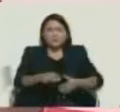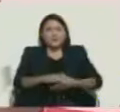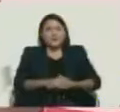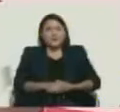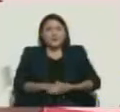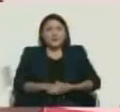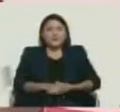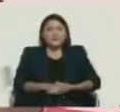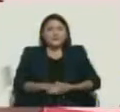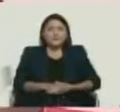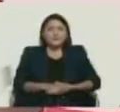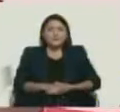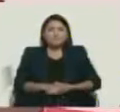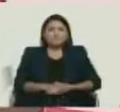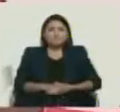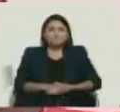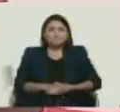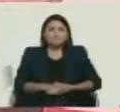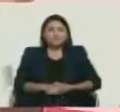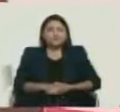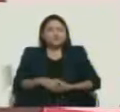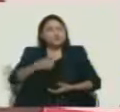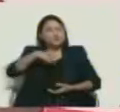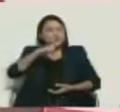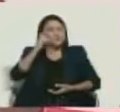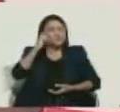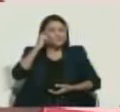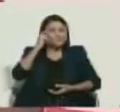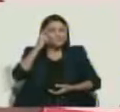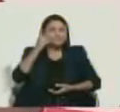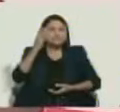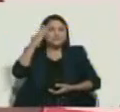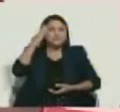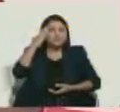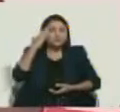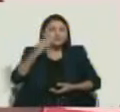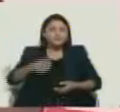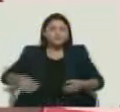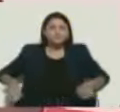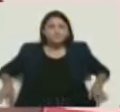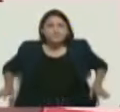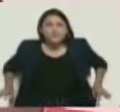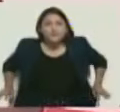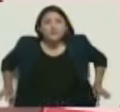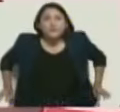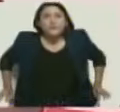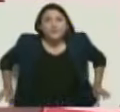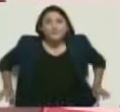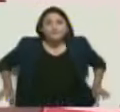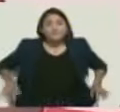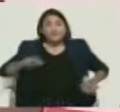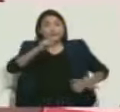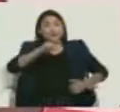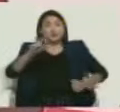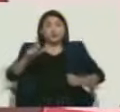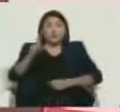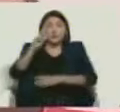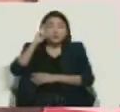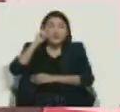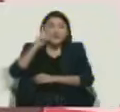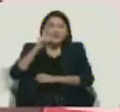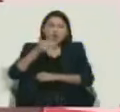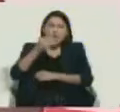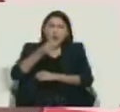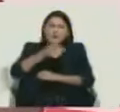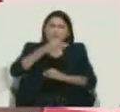hasta el final es una obsesión personal de alguien que no ha sabido explicarle a nadie qué